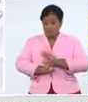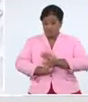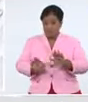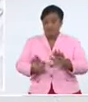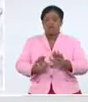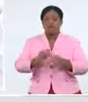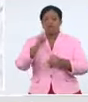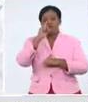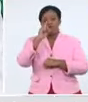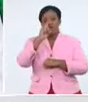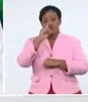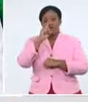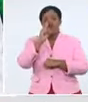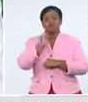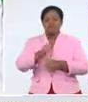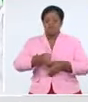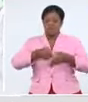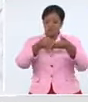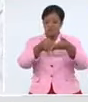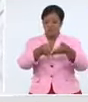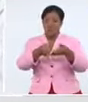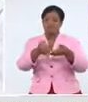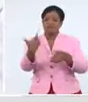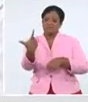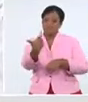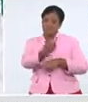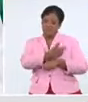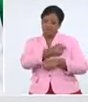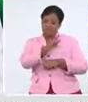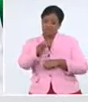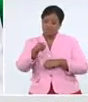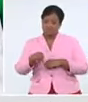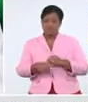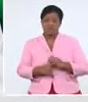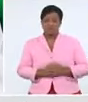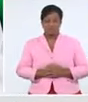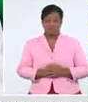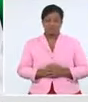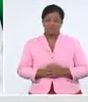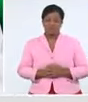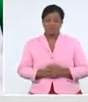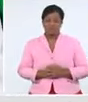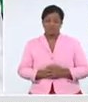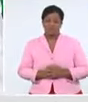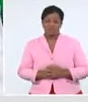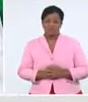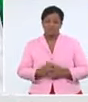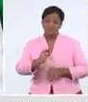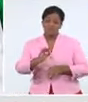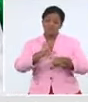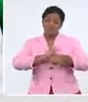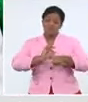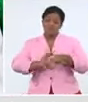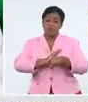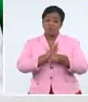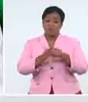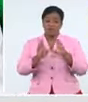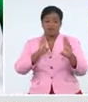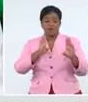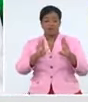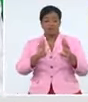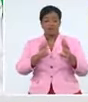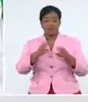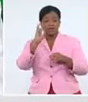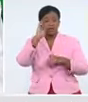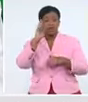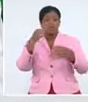noviembre para entonces poder vacunar a esas personas que se enfermen en ese periodo, porque recuerden que